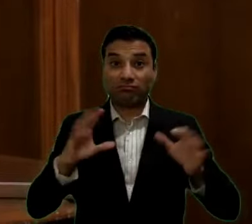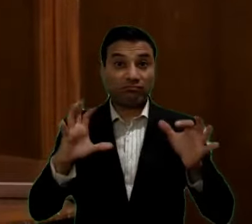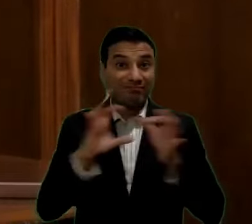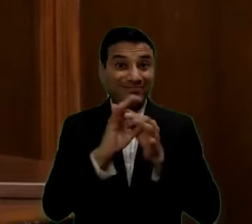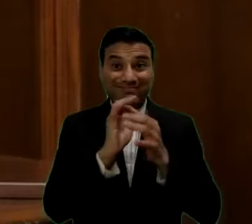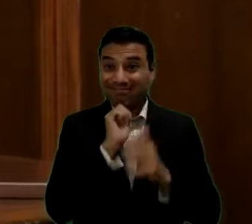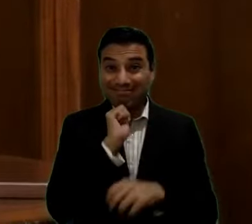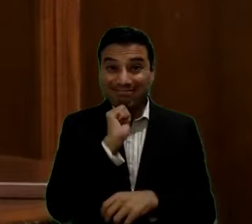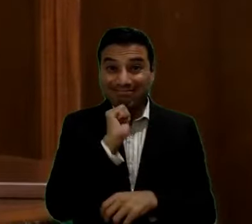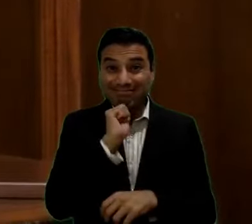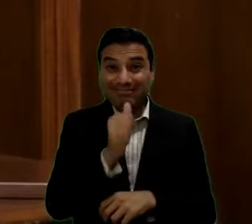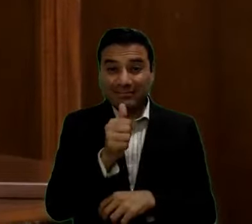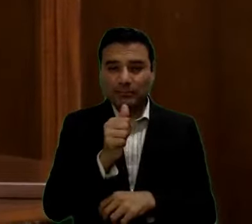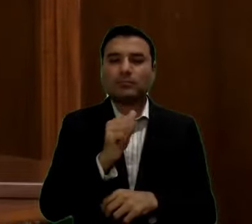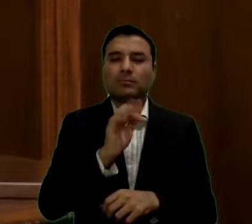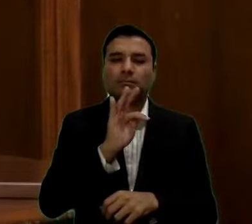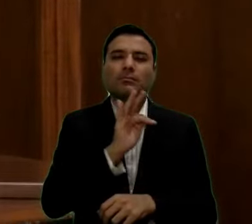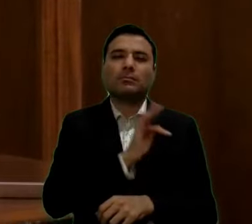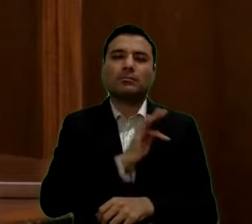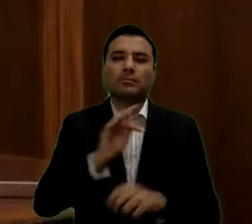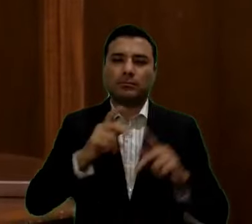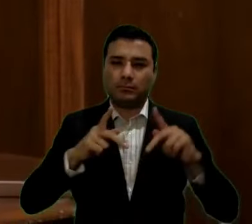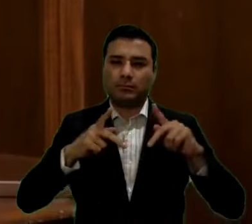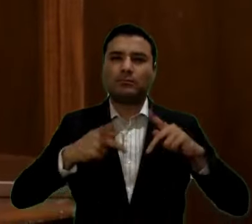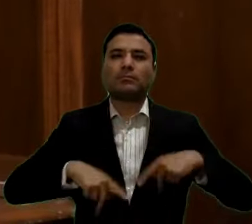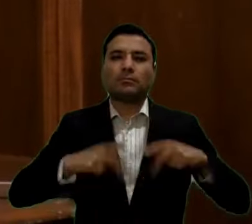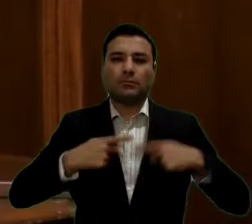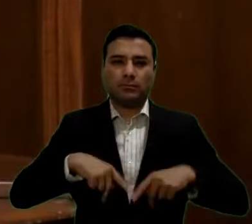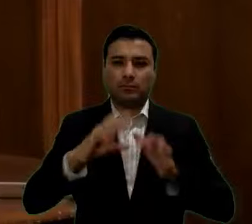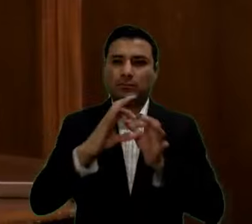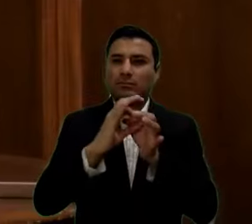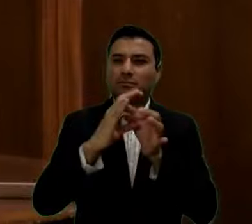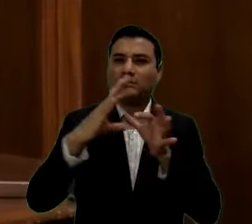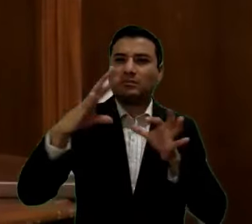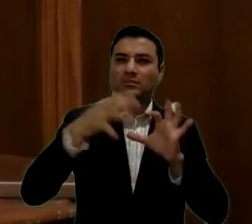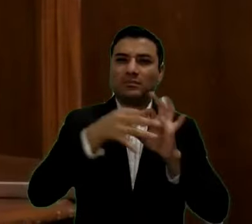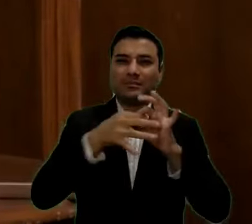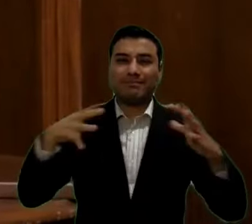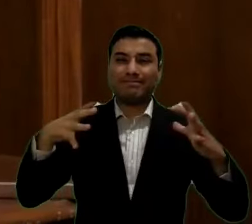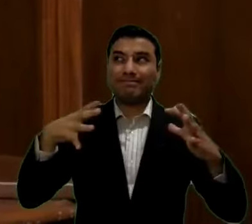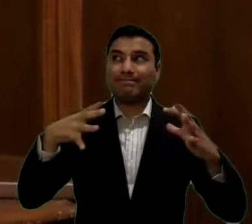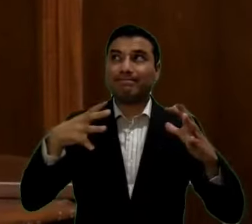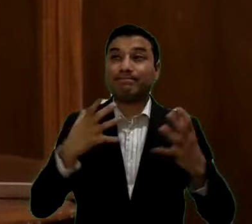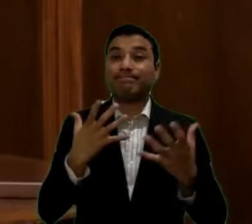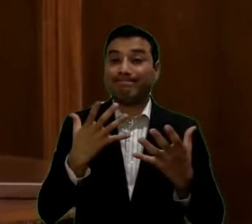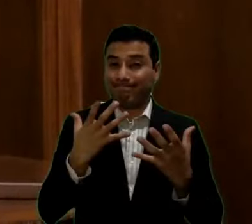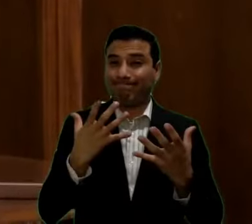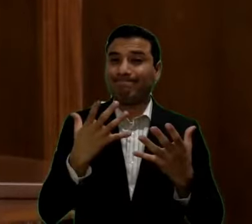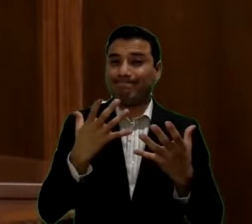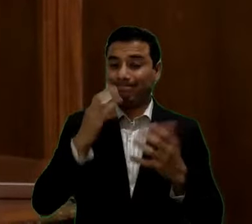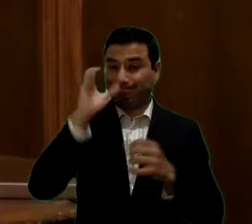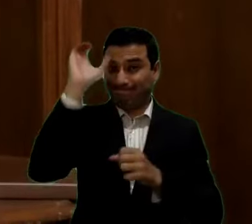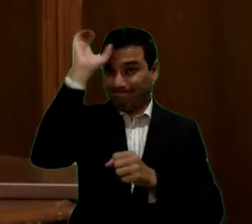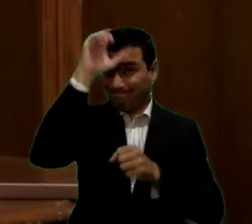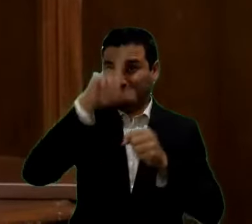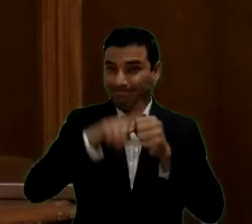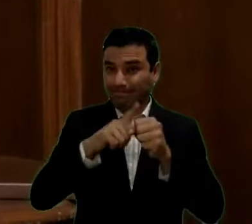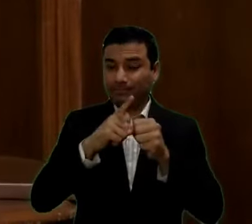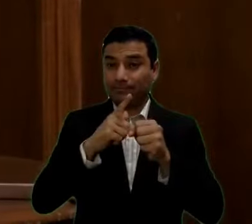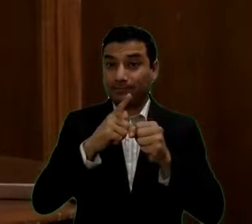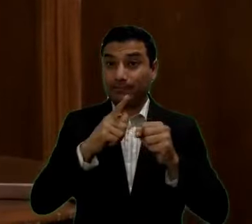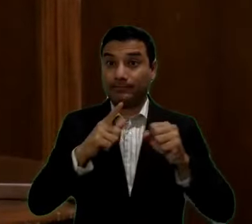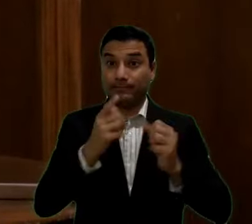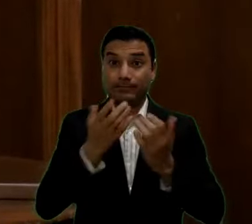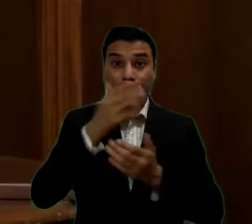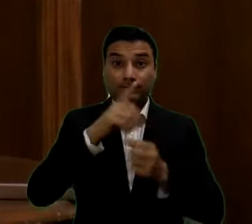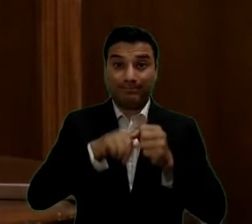social comienza a romperse, pues son justamente los factores culturales y sociales los que unen y conllevan a